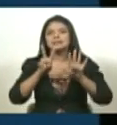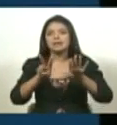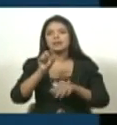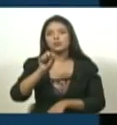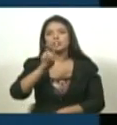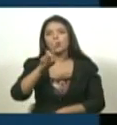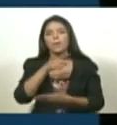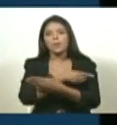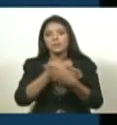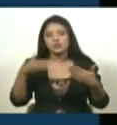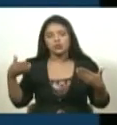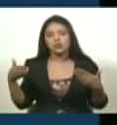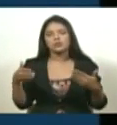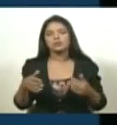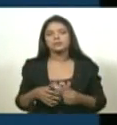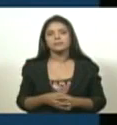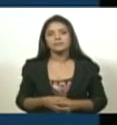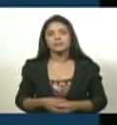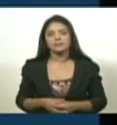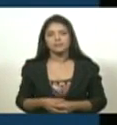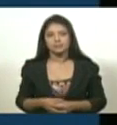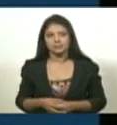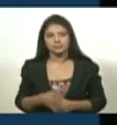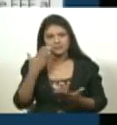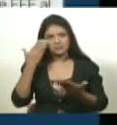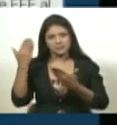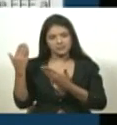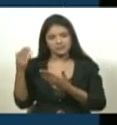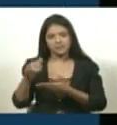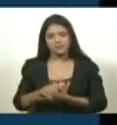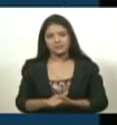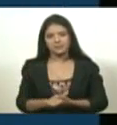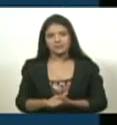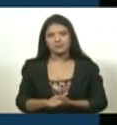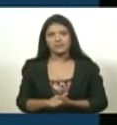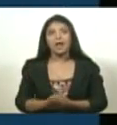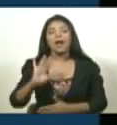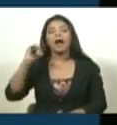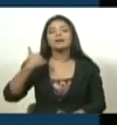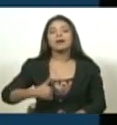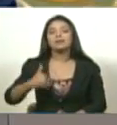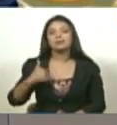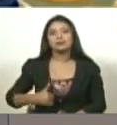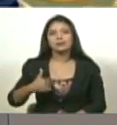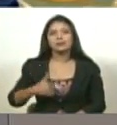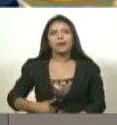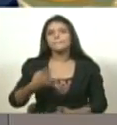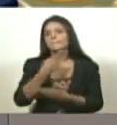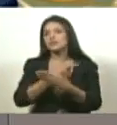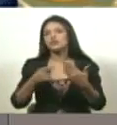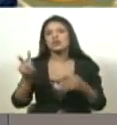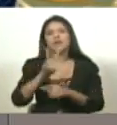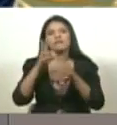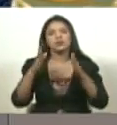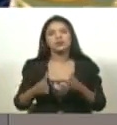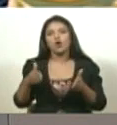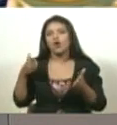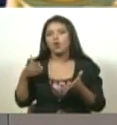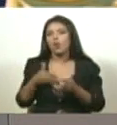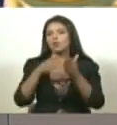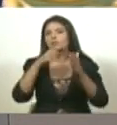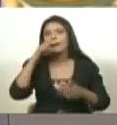millones. Clarín. Ahí está, ahí lo tienen. Clarín de Argentina. Millones de venezolanos votan contra